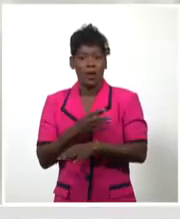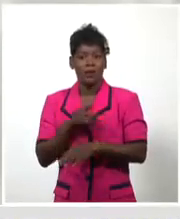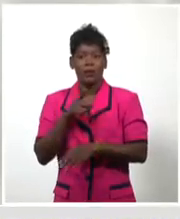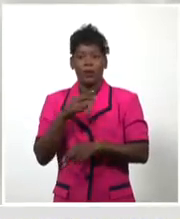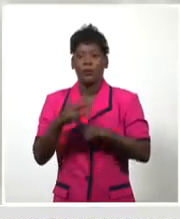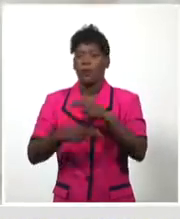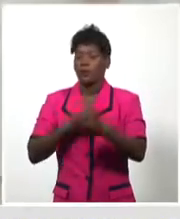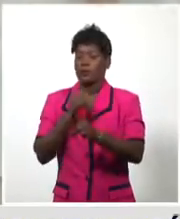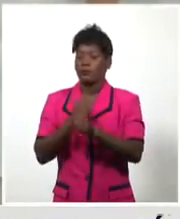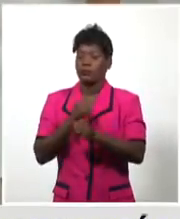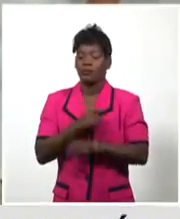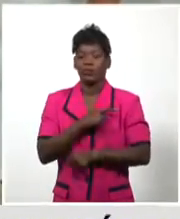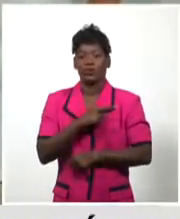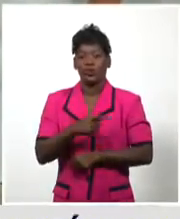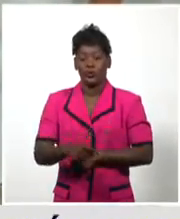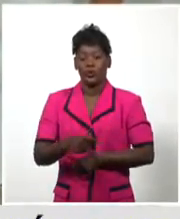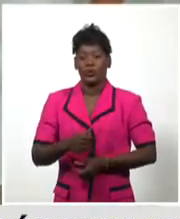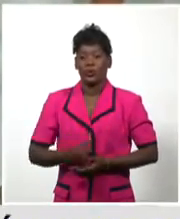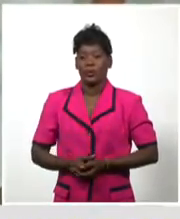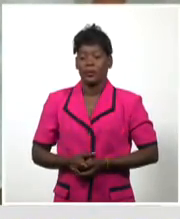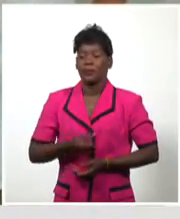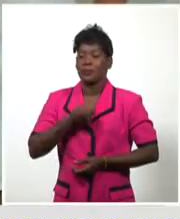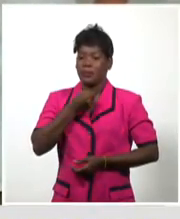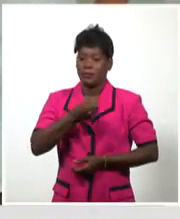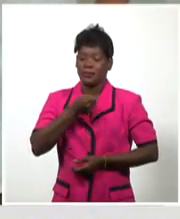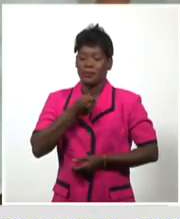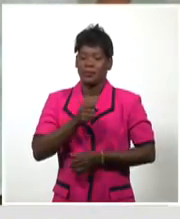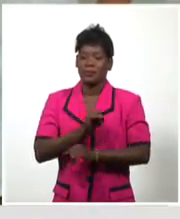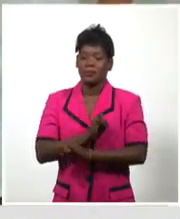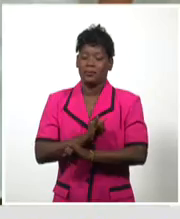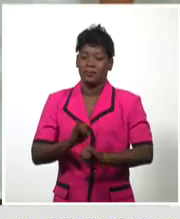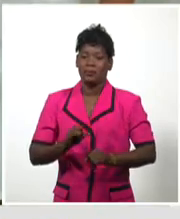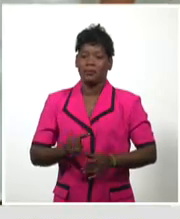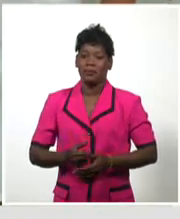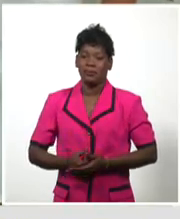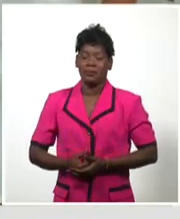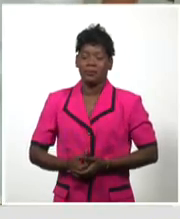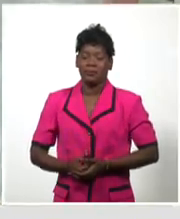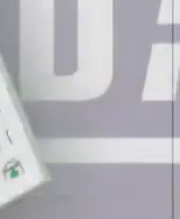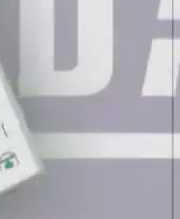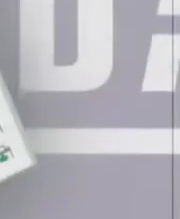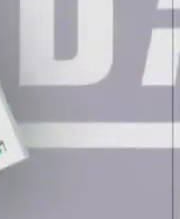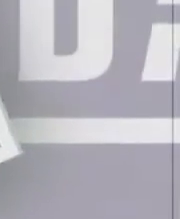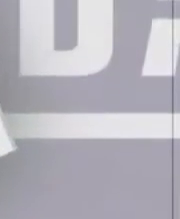Desde Artemisa, Reinier del Pino, Sistema Informativo de la Televisión Cubana.